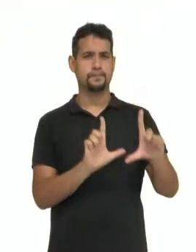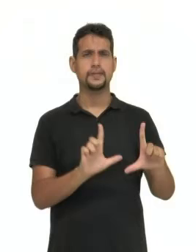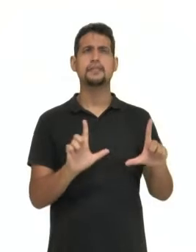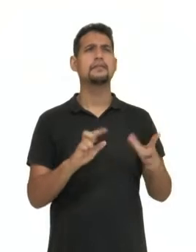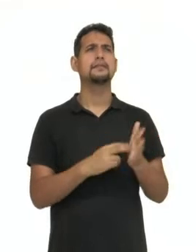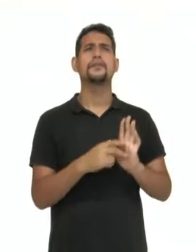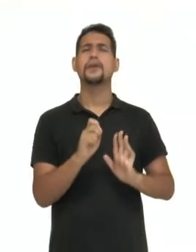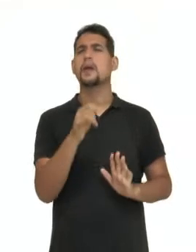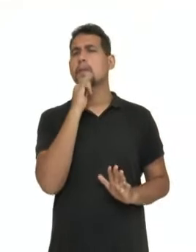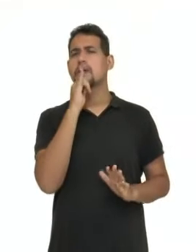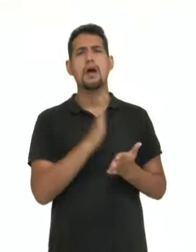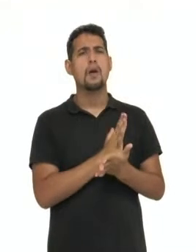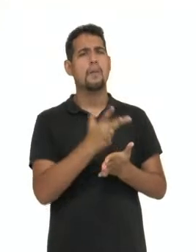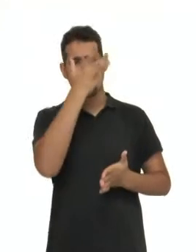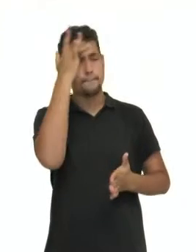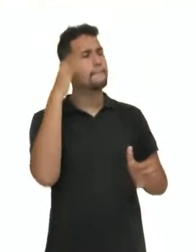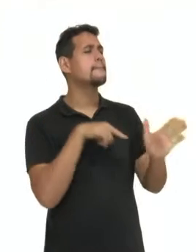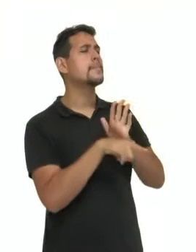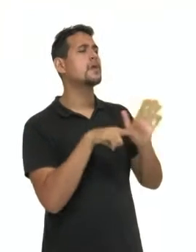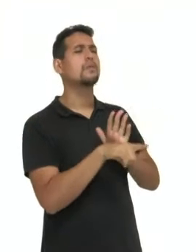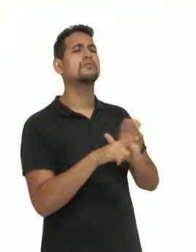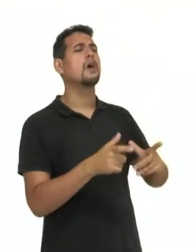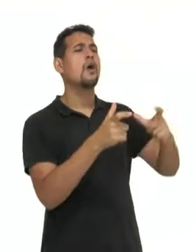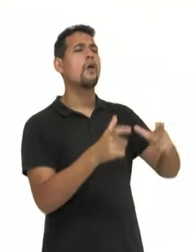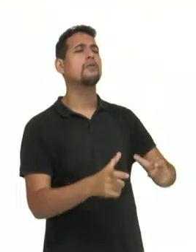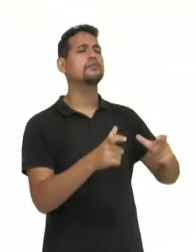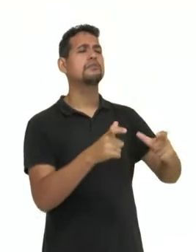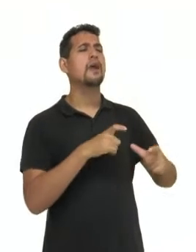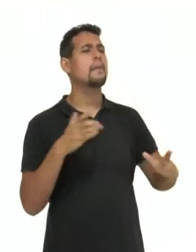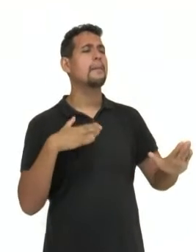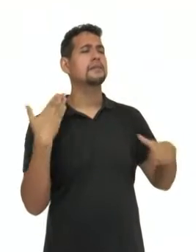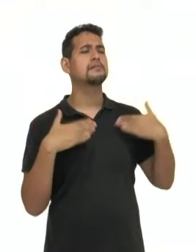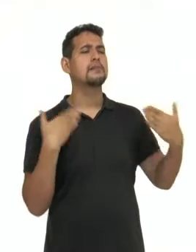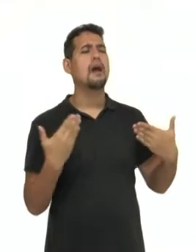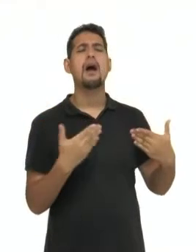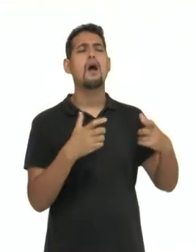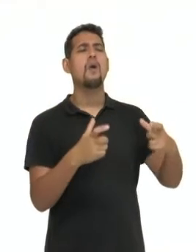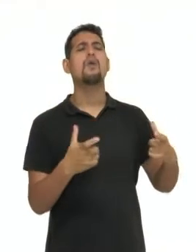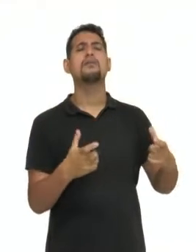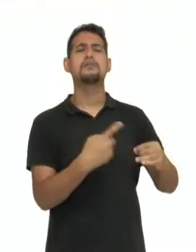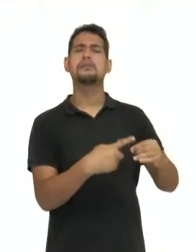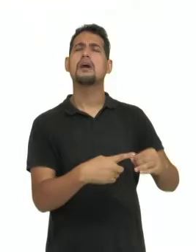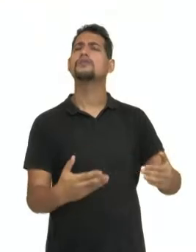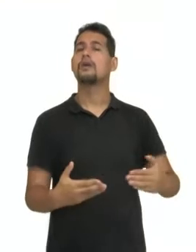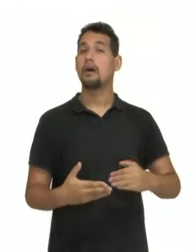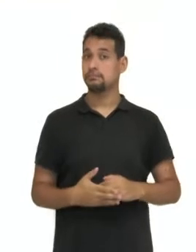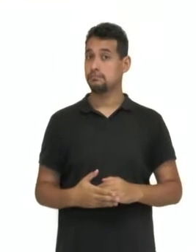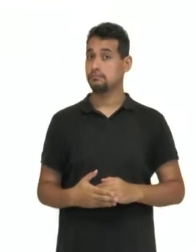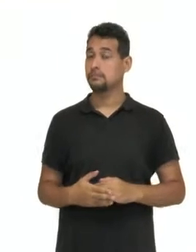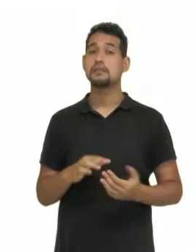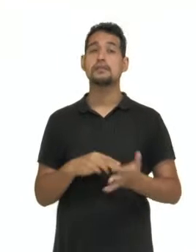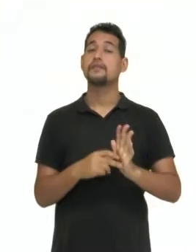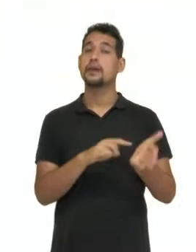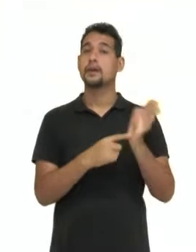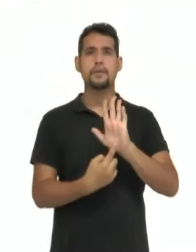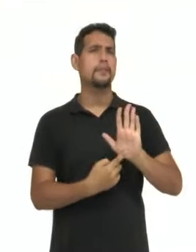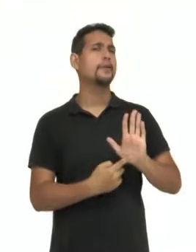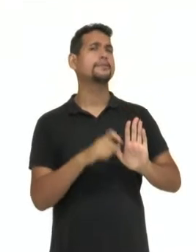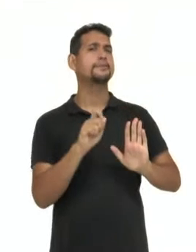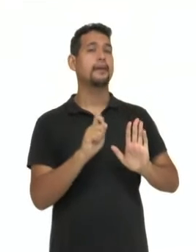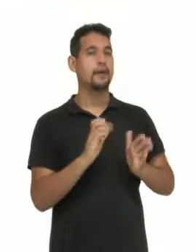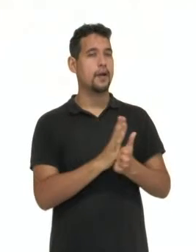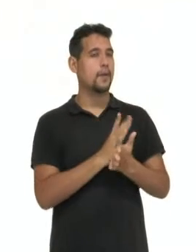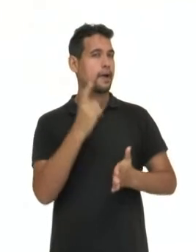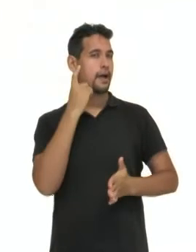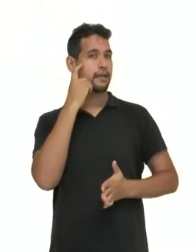te preguntan la localización de cierto punto turístico o no de tu ciudad, ciertamente indica con una